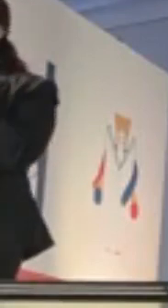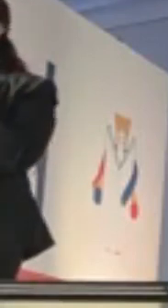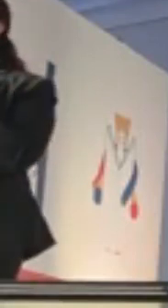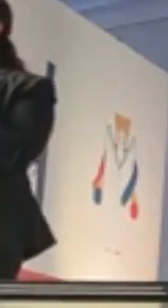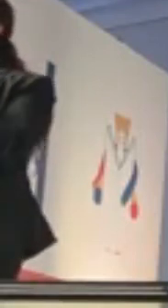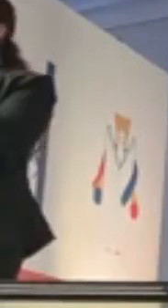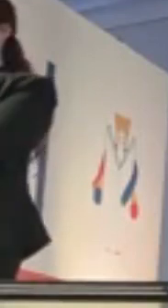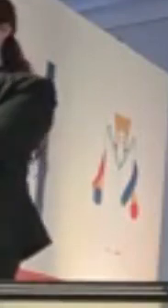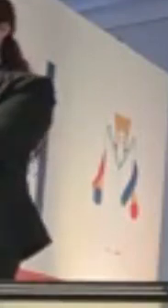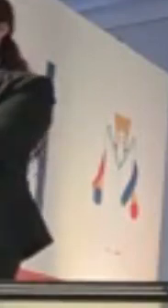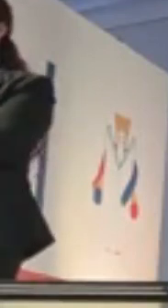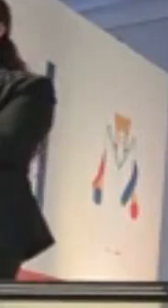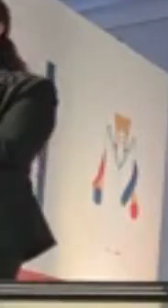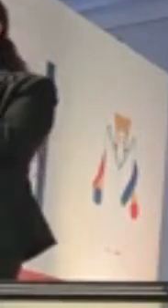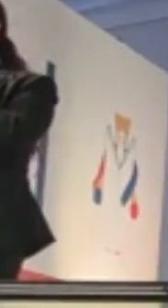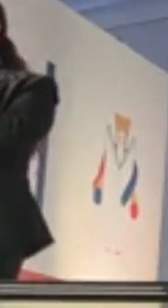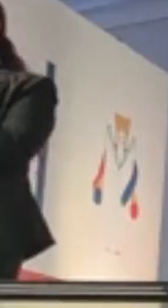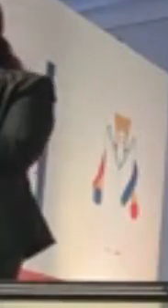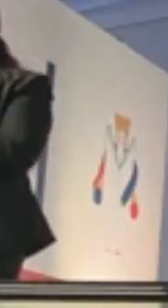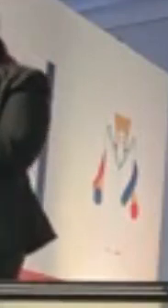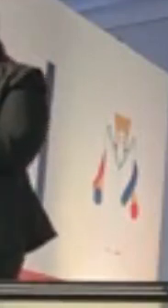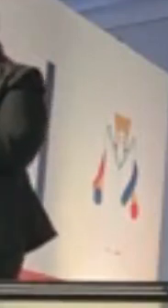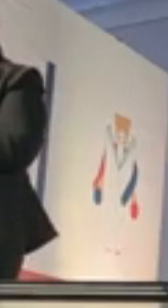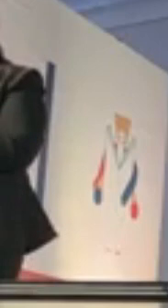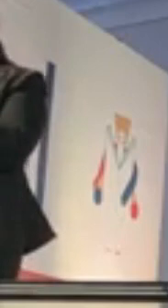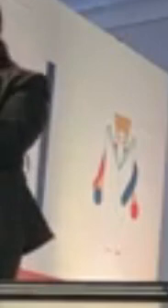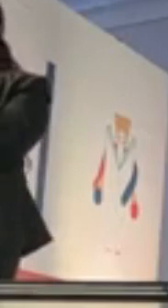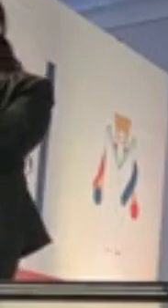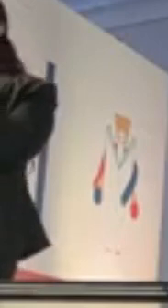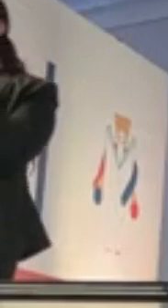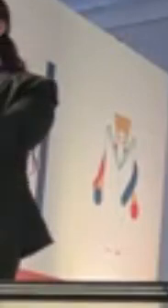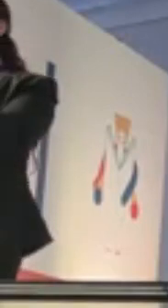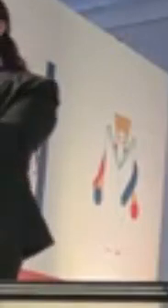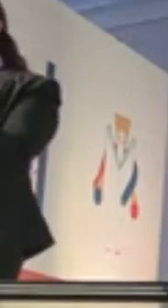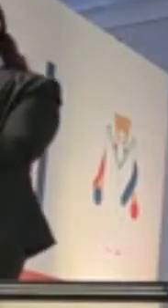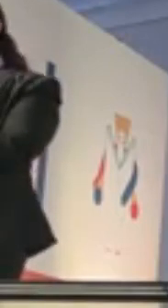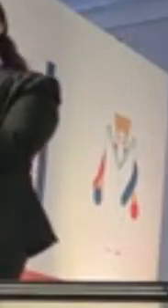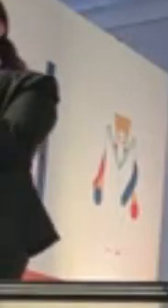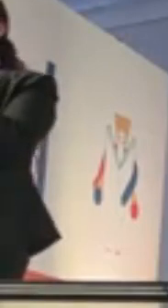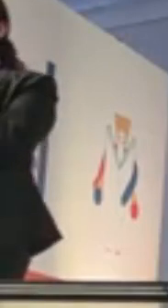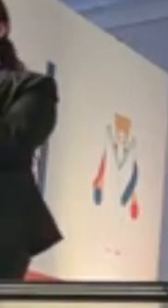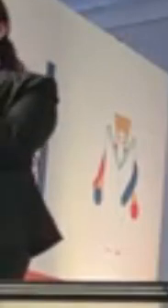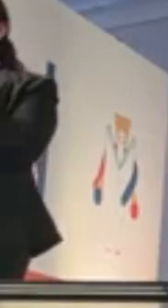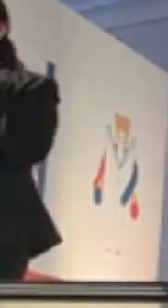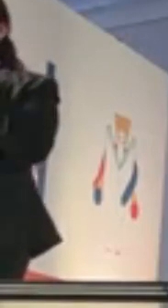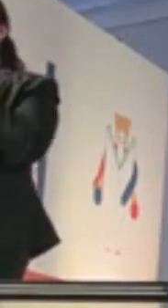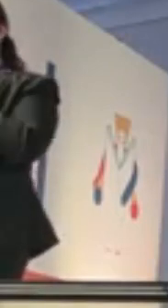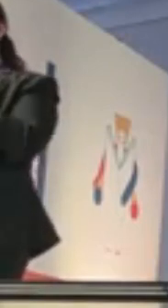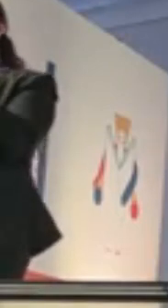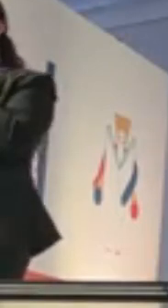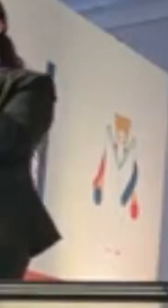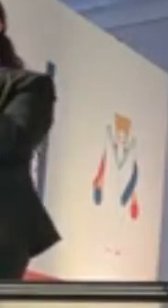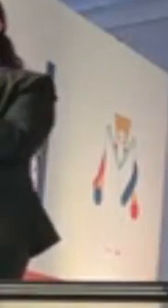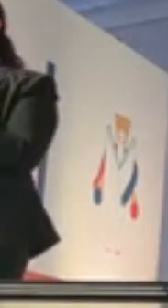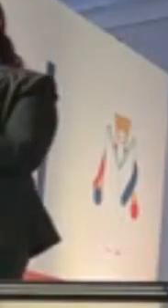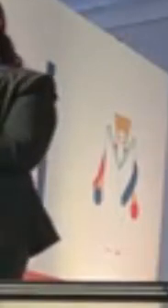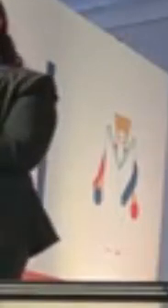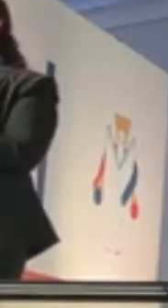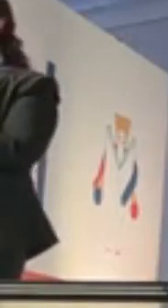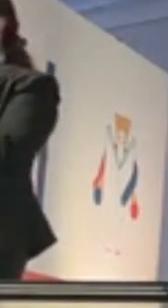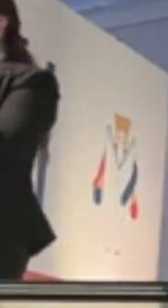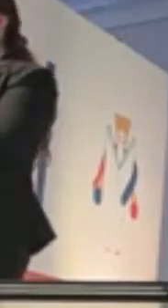una perspectiva política, desde una perspectiva de clase, en defensa de la clase trabajadora, de nuestra clase, de la que hemos